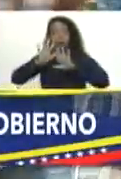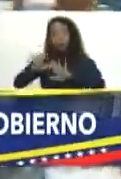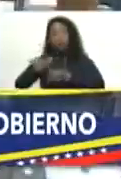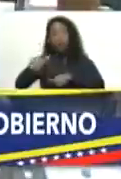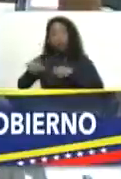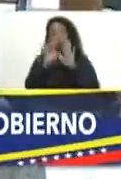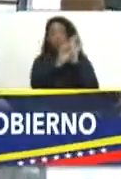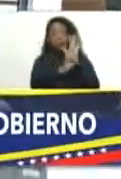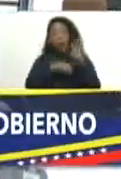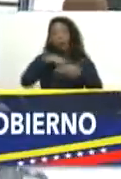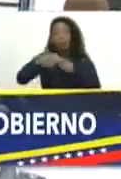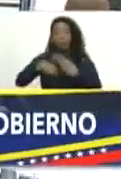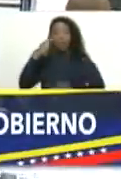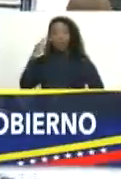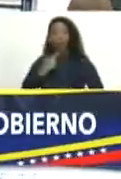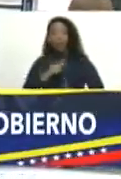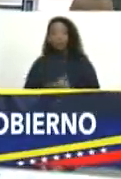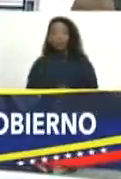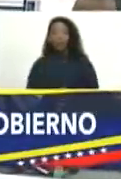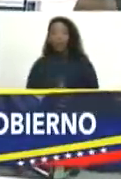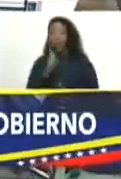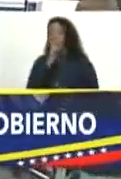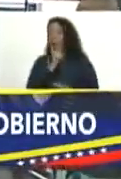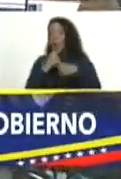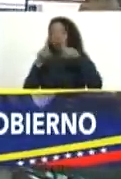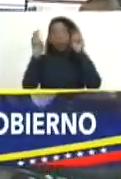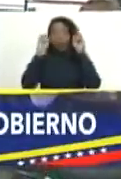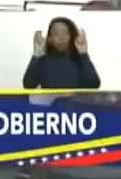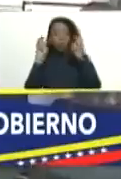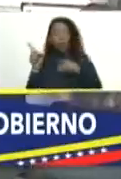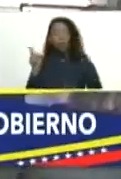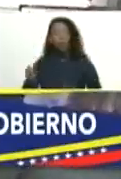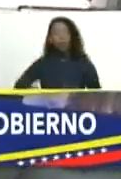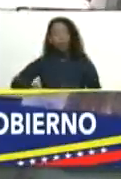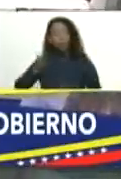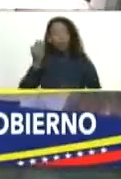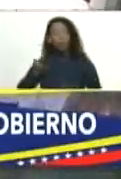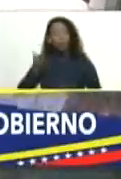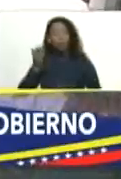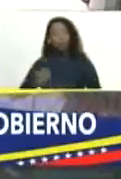de la revolución bolivariana. No hay otra, es la prioridad.